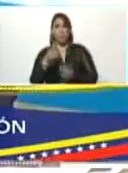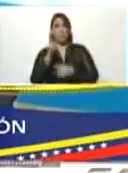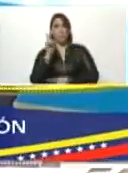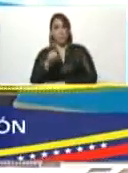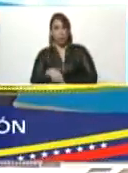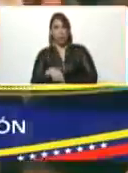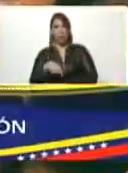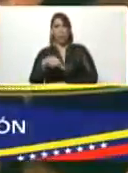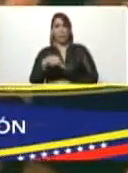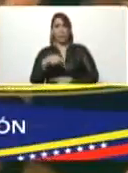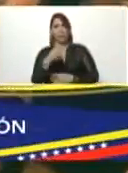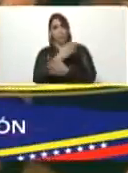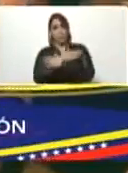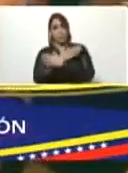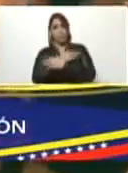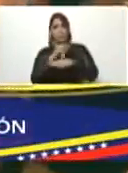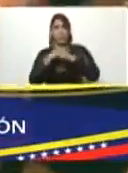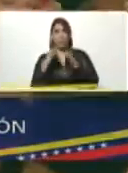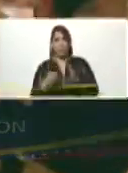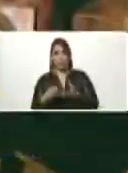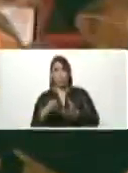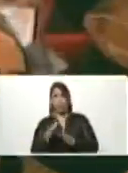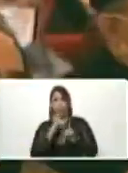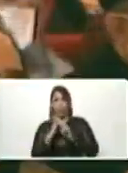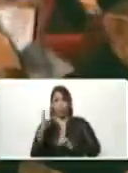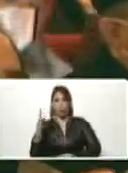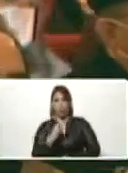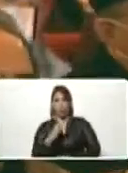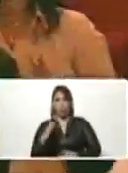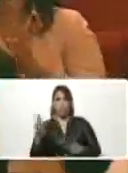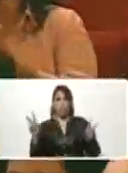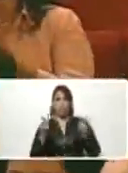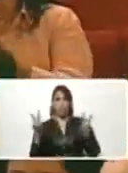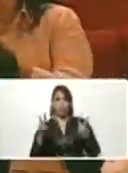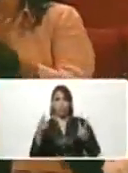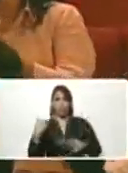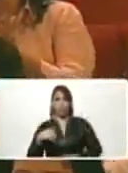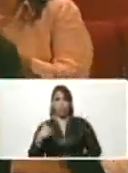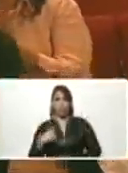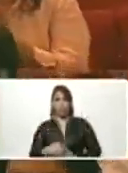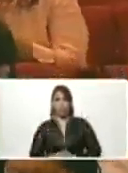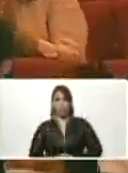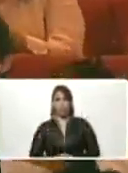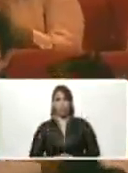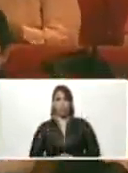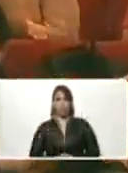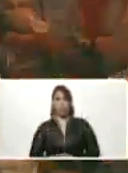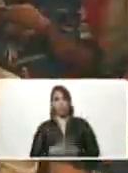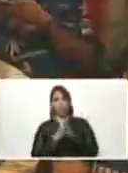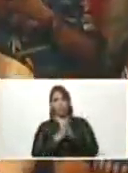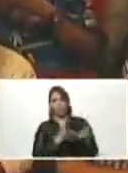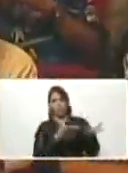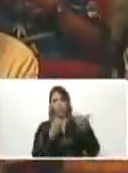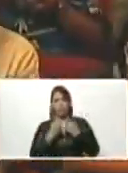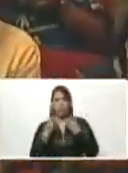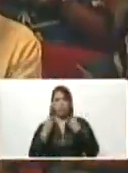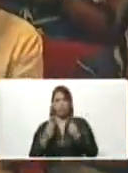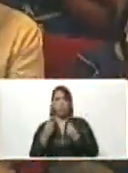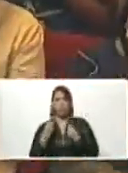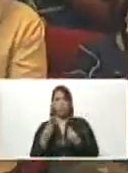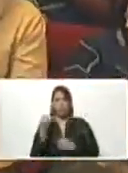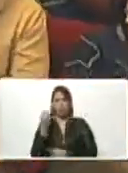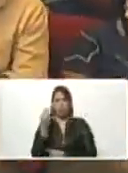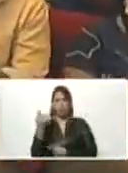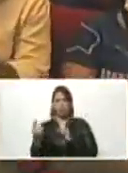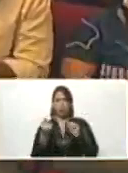felicito, ministro de Cultura, por venir victorioso de Buenos Aires. Por favor, cuéntanos cómo estuvo esa cumbre